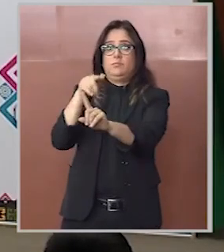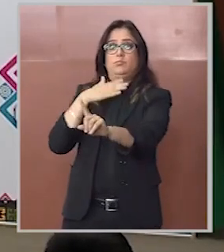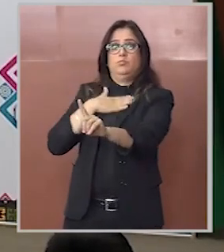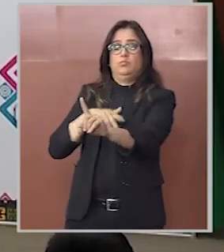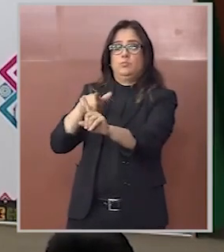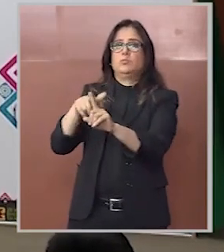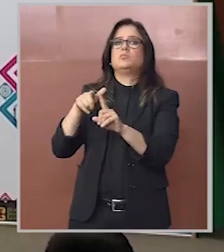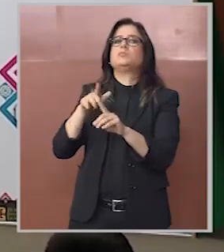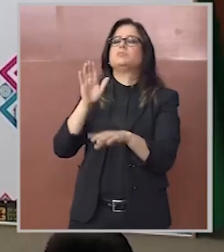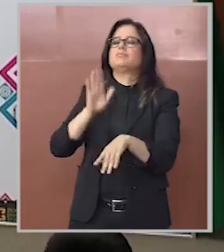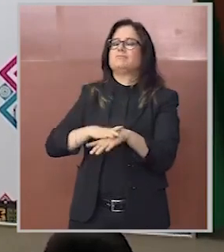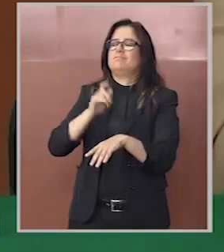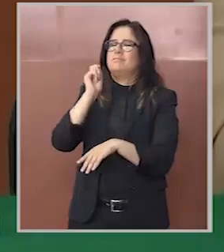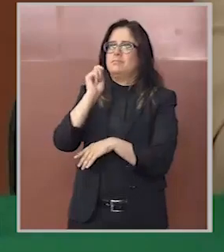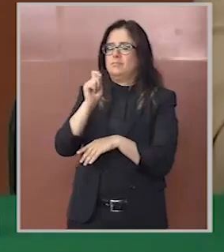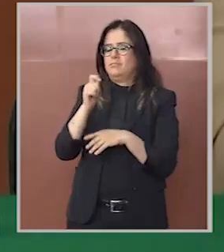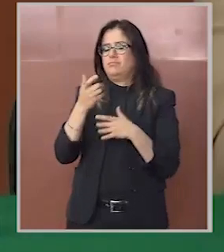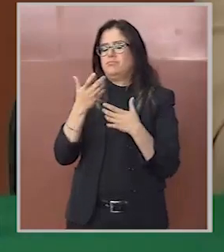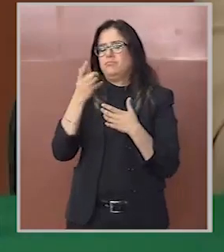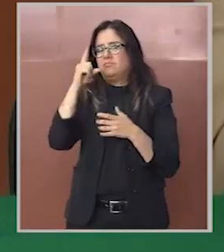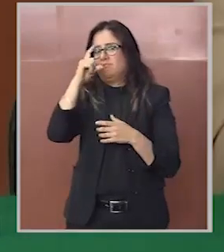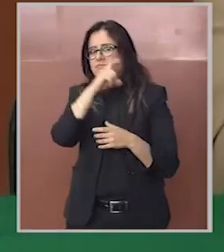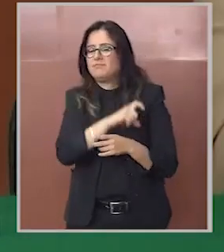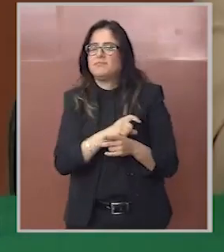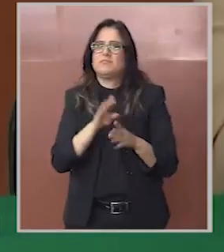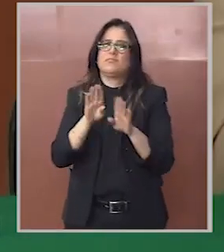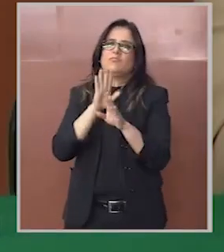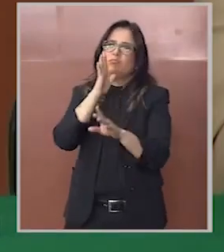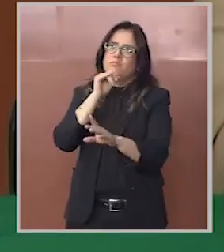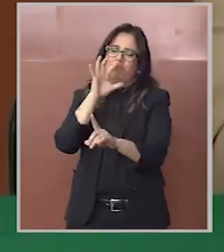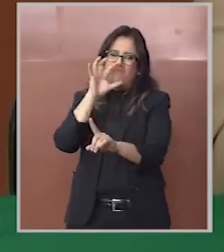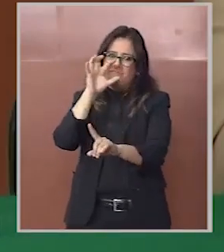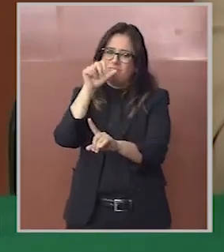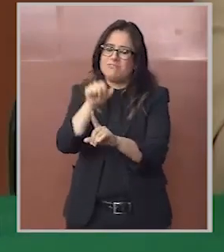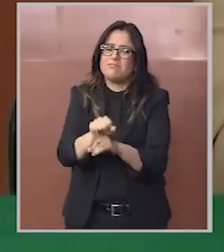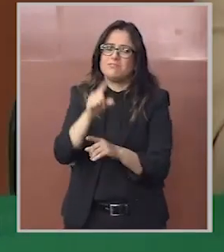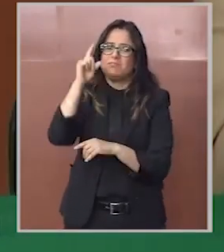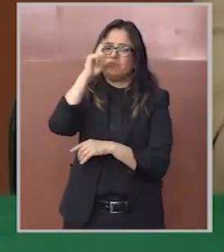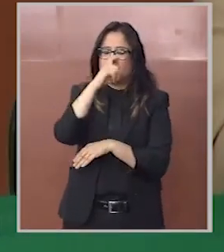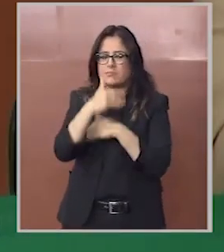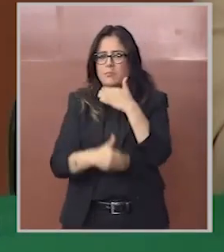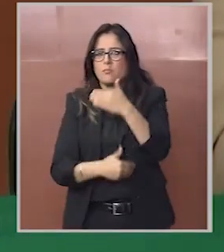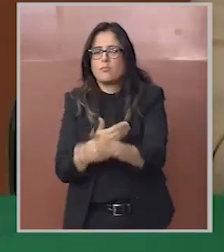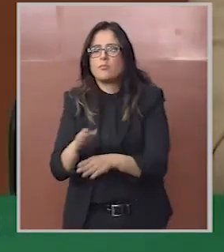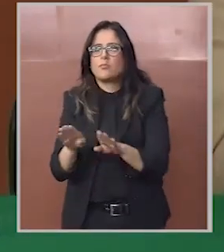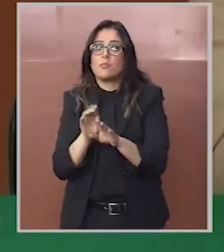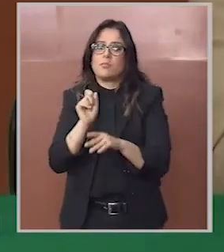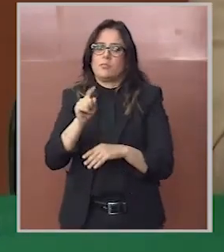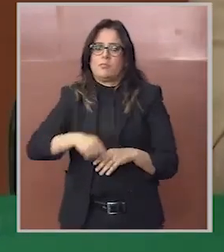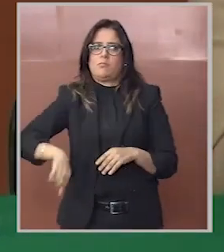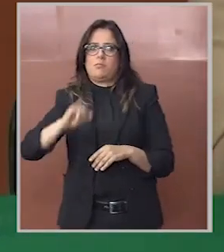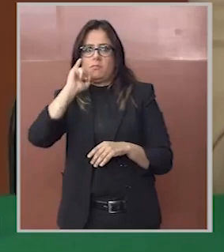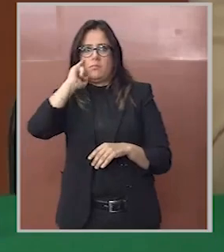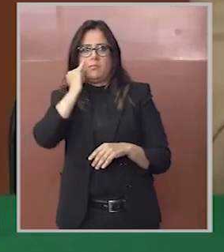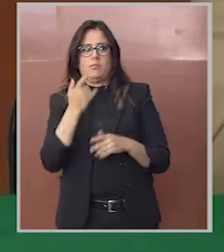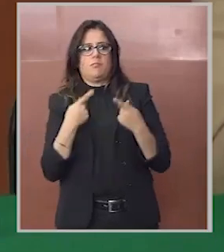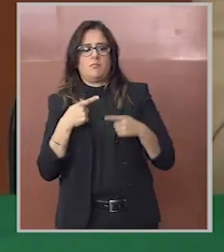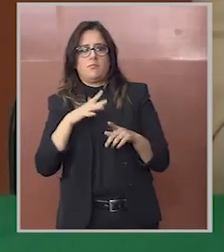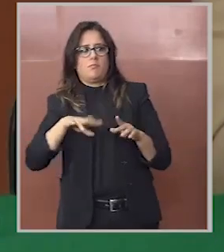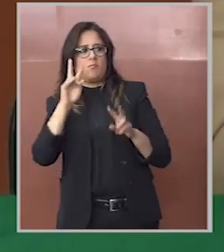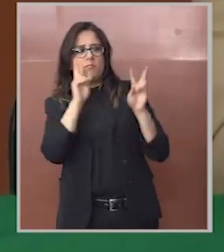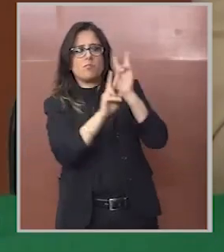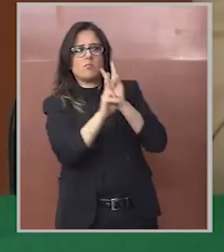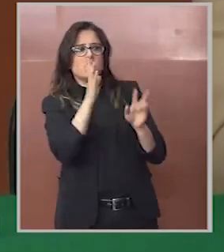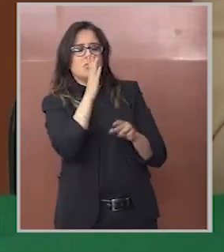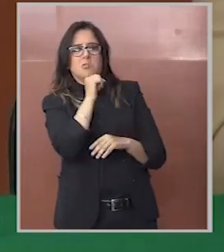más lejana no más como algo inalcanzable no así lo vemos en la población este indígena Y entonces construir para